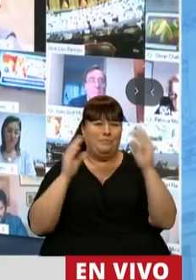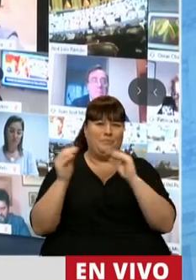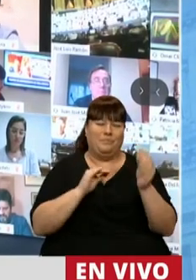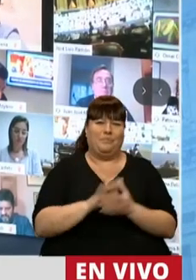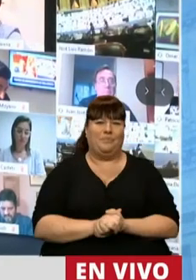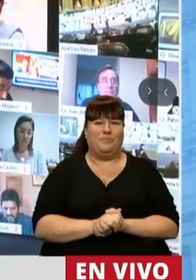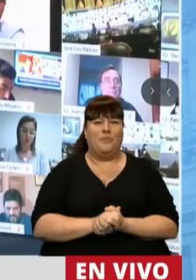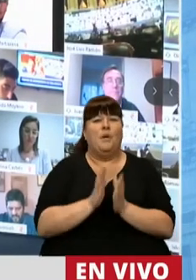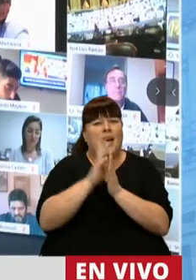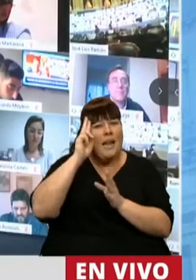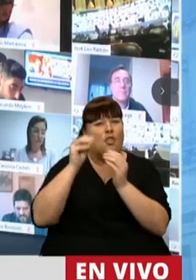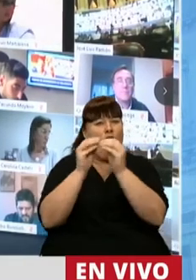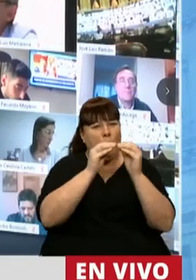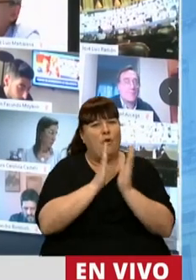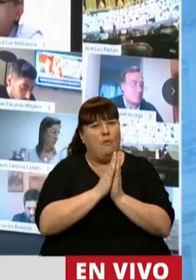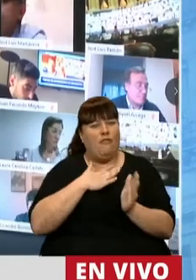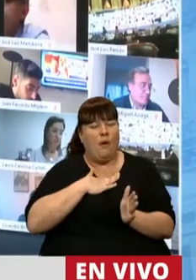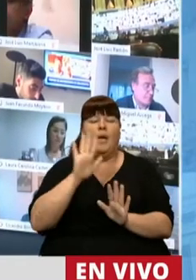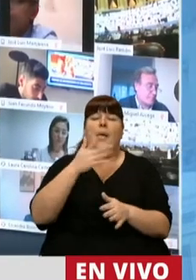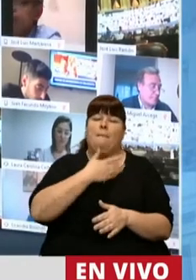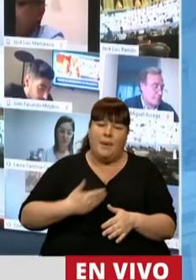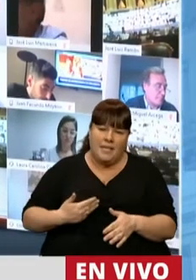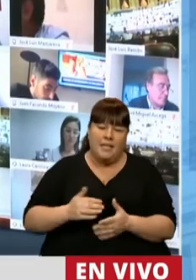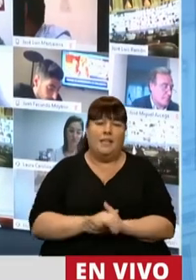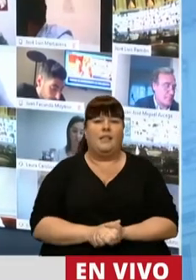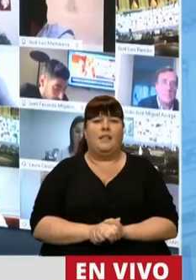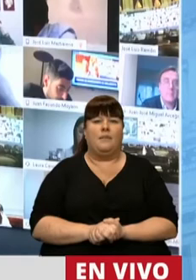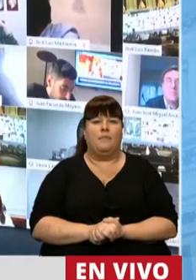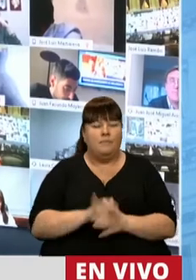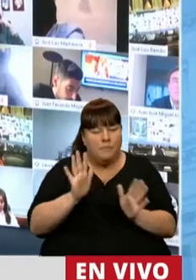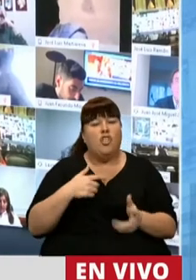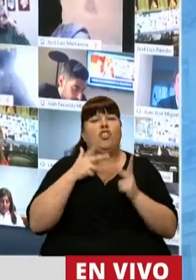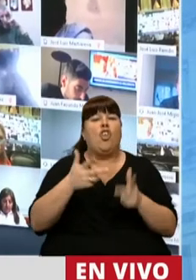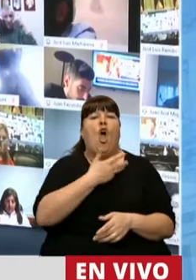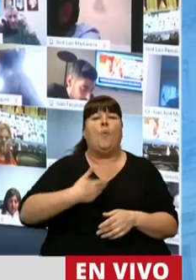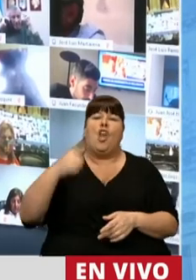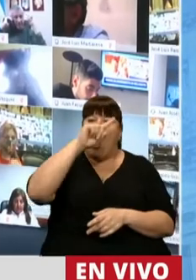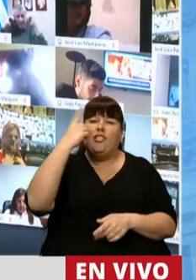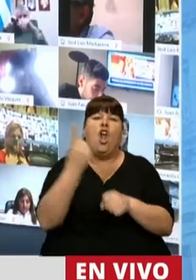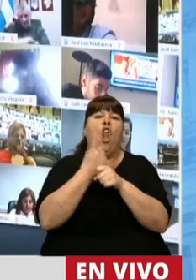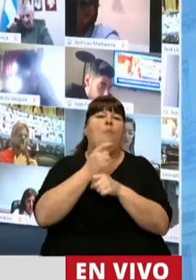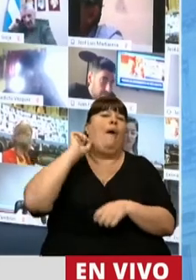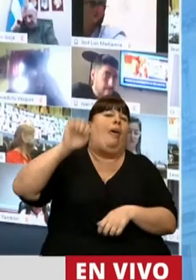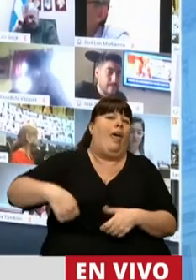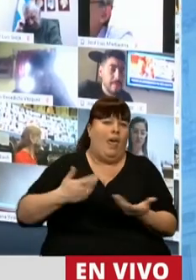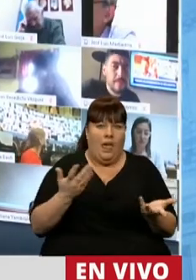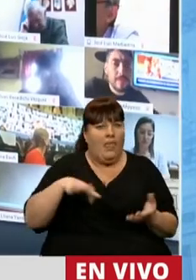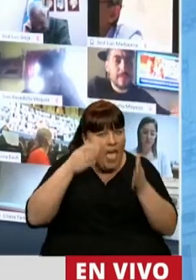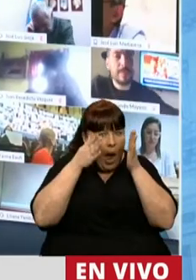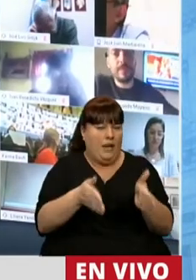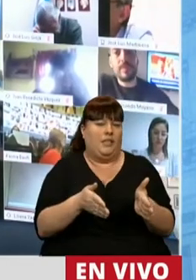sus compañeros, permítame, colegas. Le pido, por señor favor. Señor presidente, ya cierro. Lo que digo, el gobierno nacional no se puede hacer el